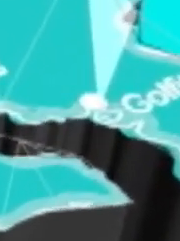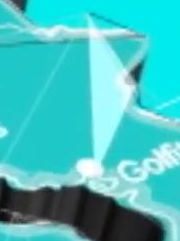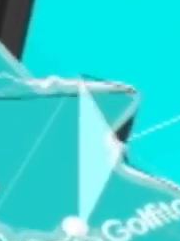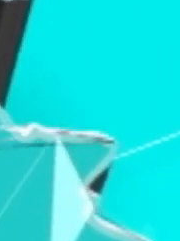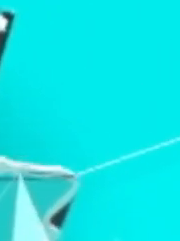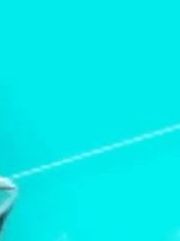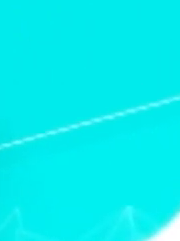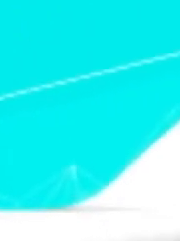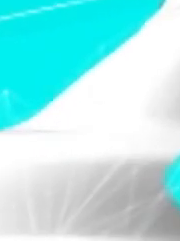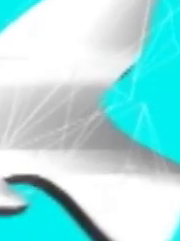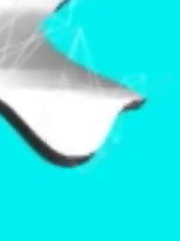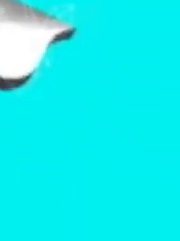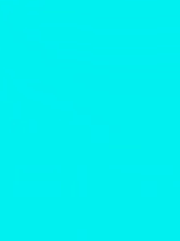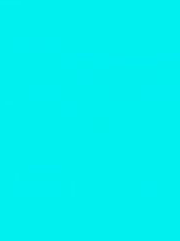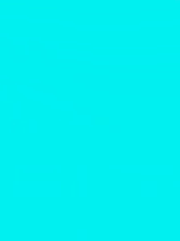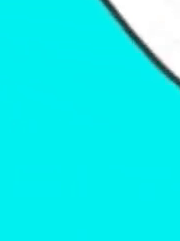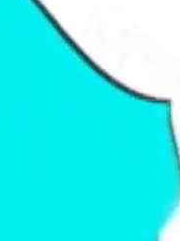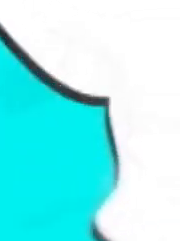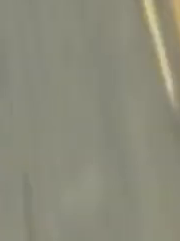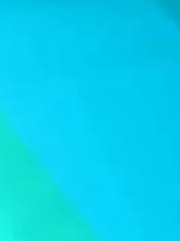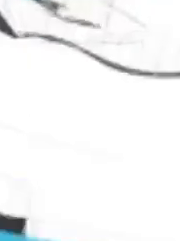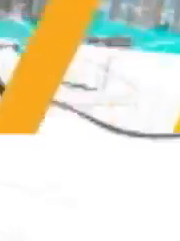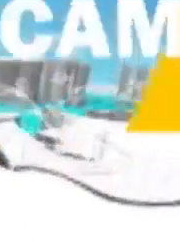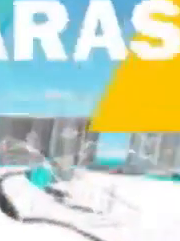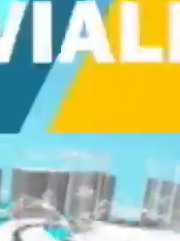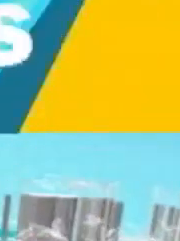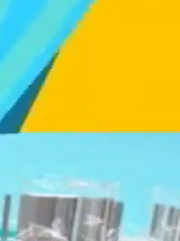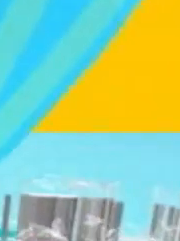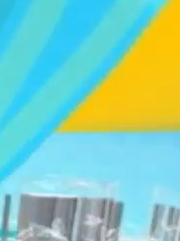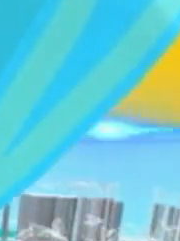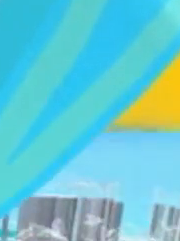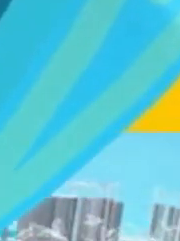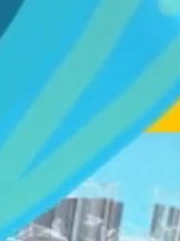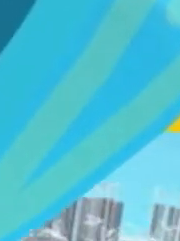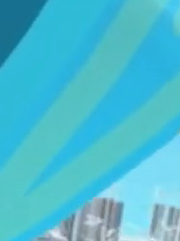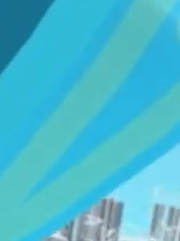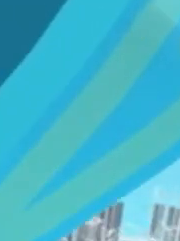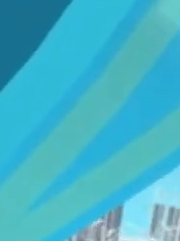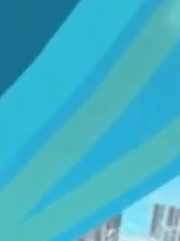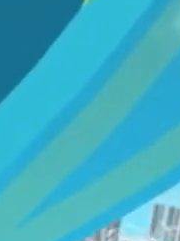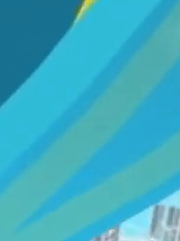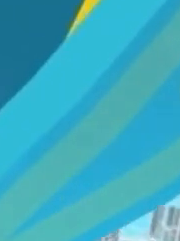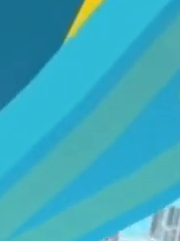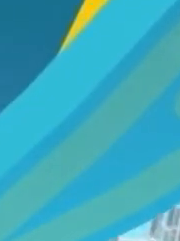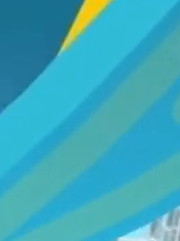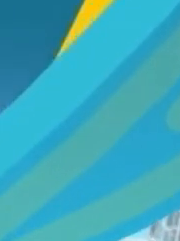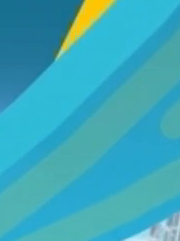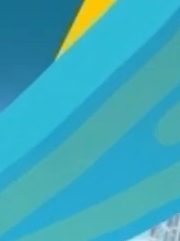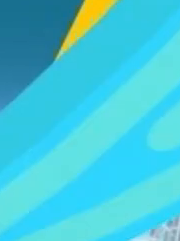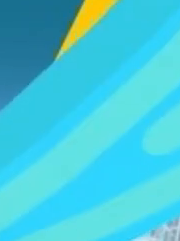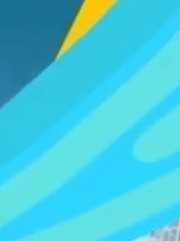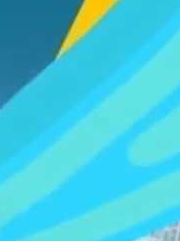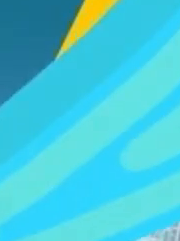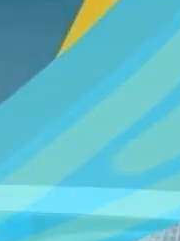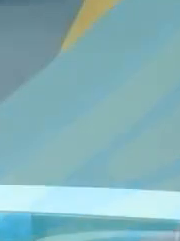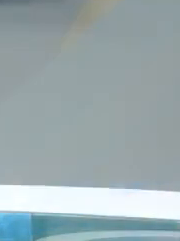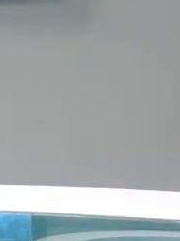La sección de cámaras viales es presentada por CONAVI, conservando, mejorando y construyendo la red vial